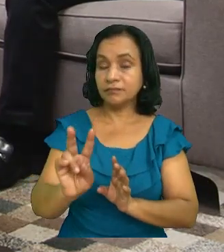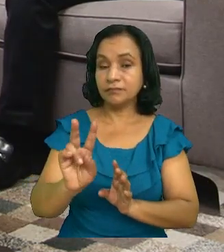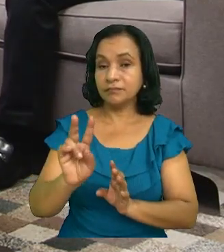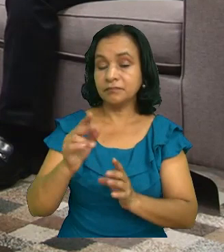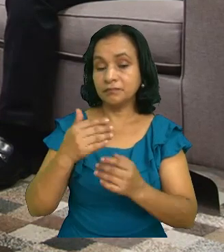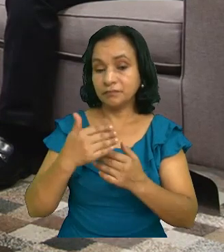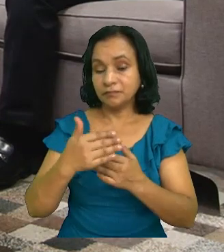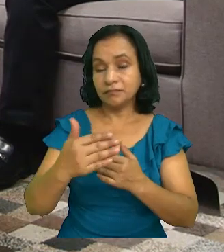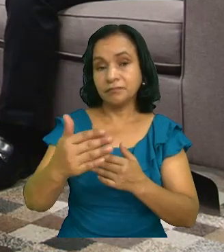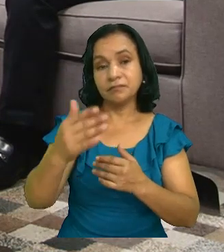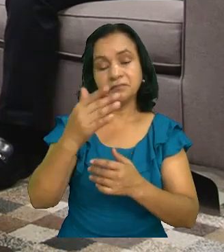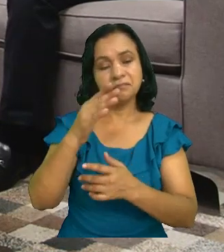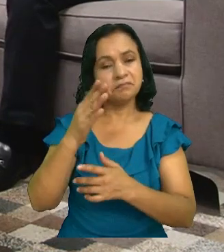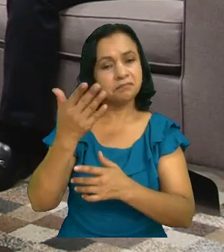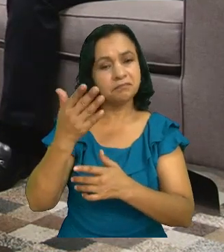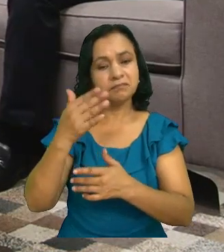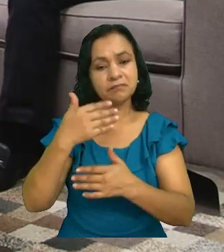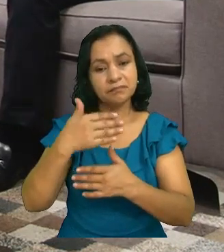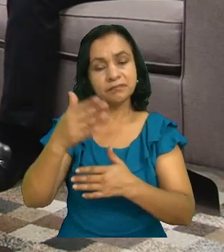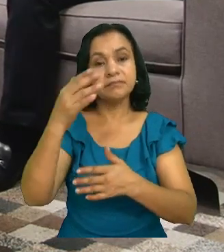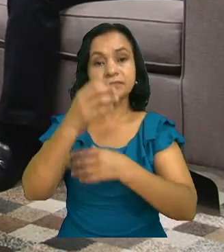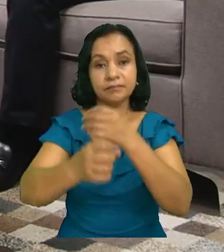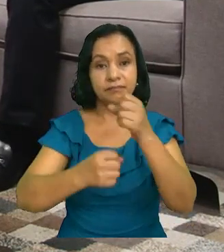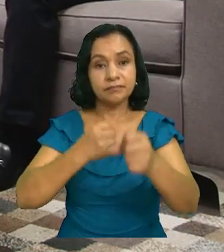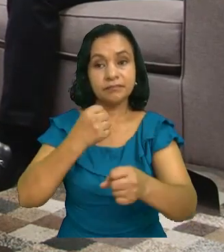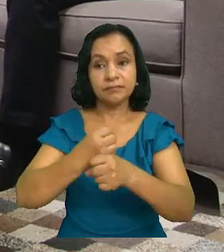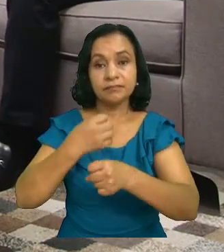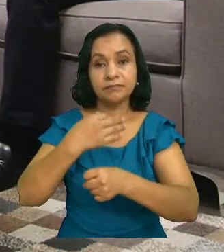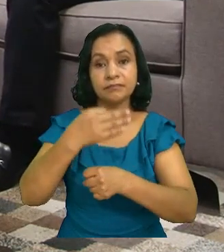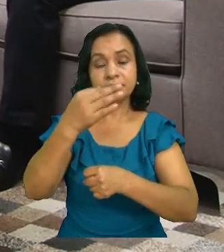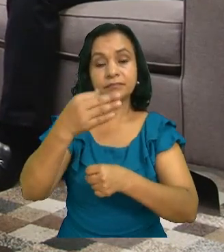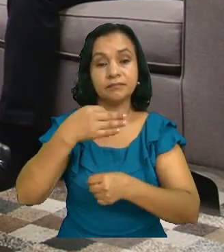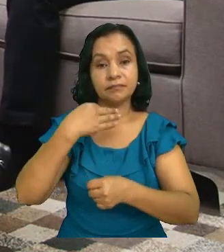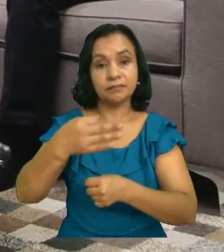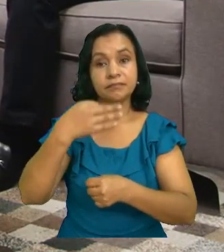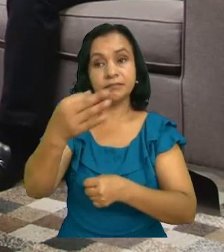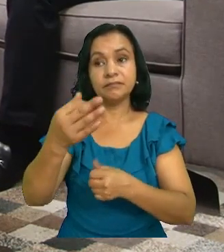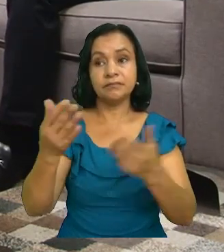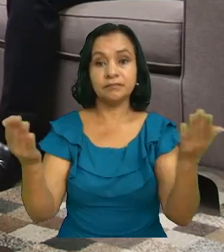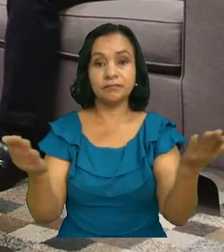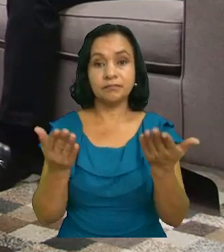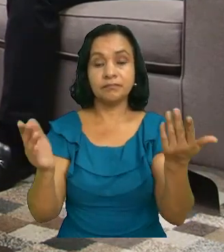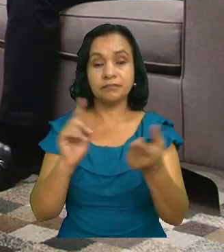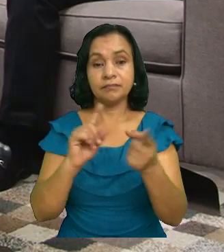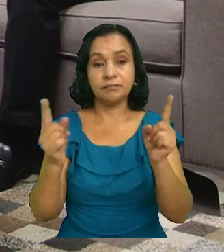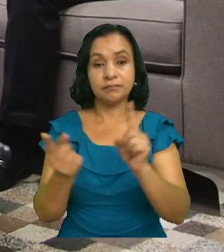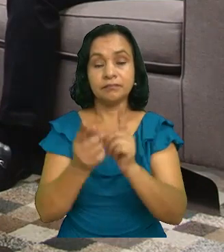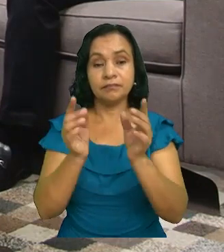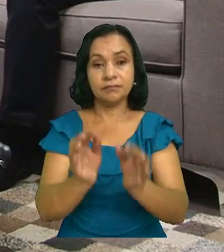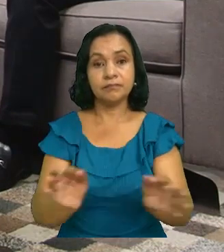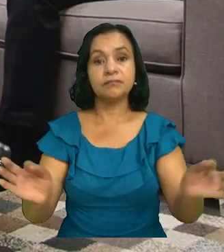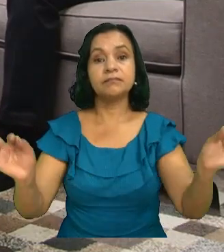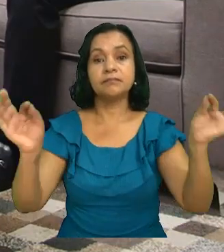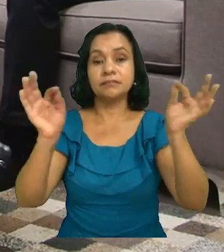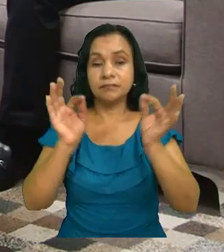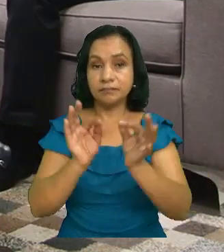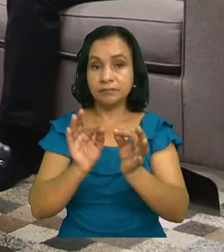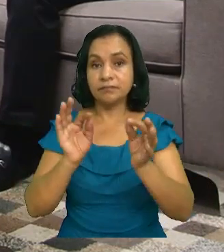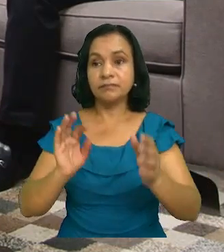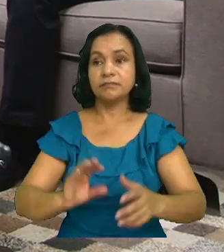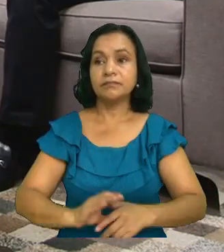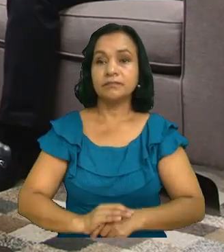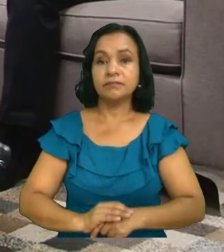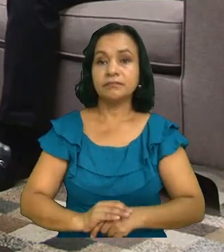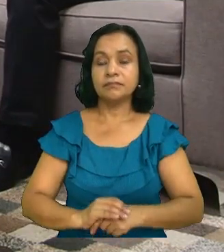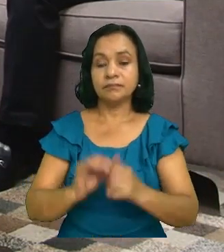7, 8, 9, 10 años, y su impacto luego en el futuro tiene trascendencia estratégica, claro, ¿verdad?